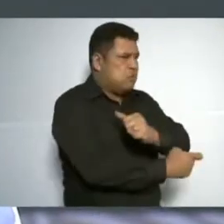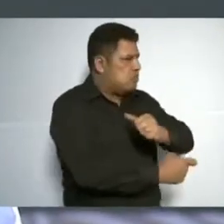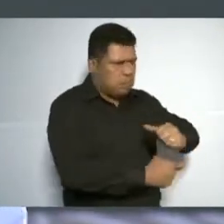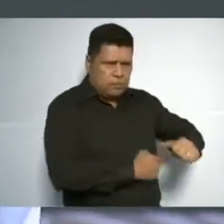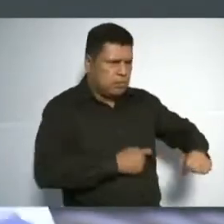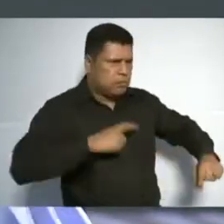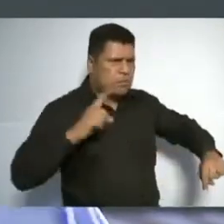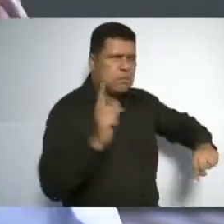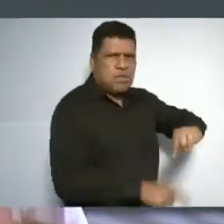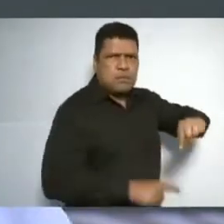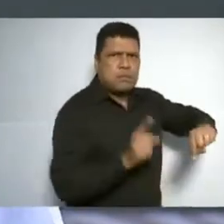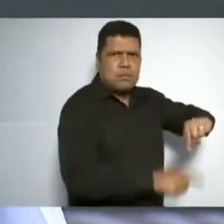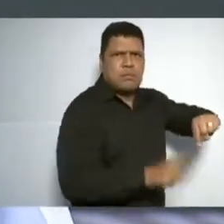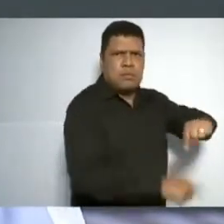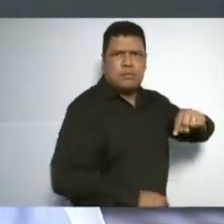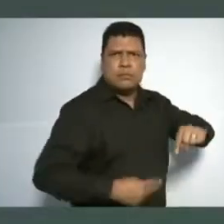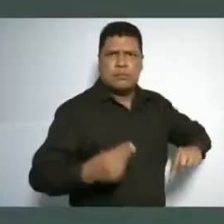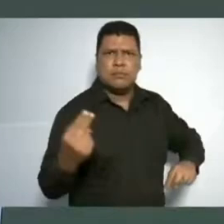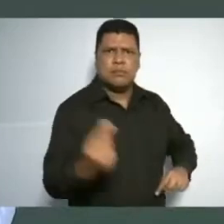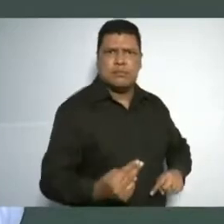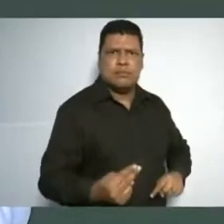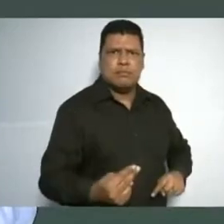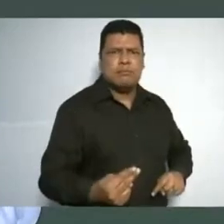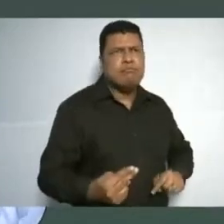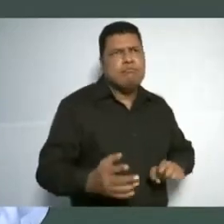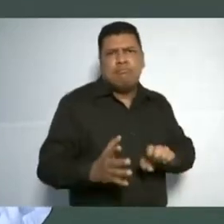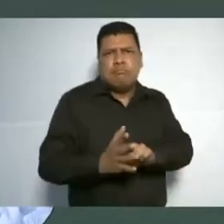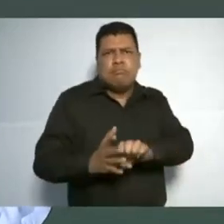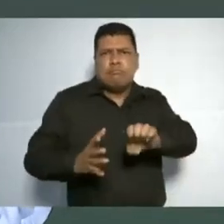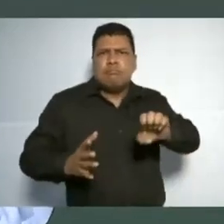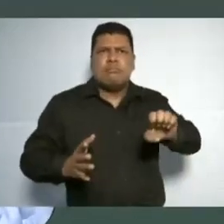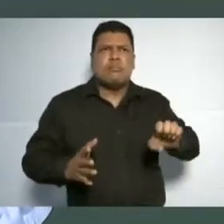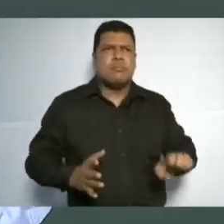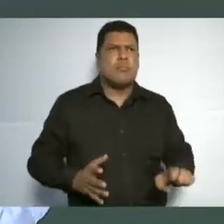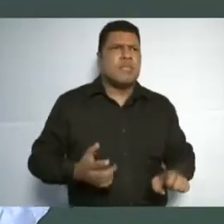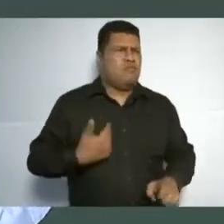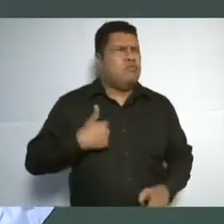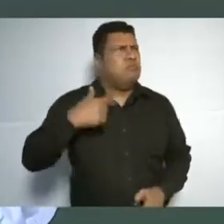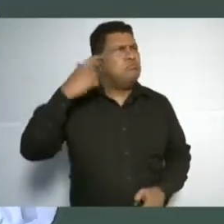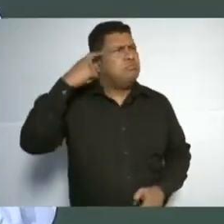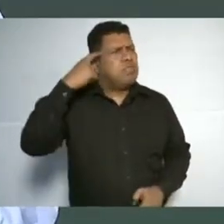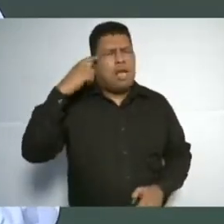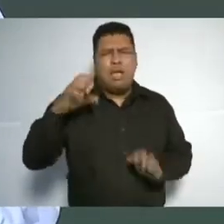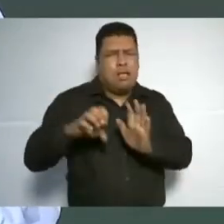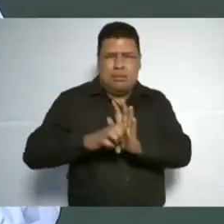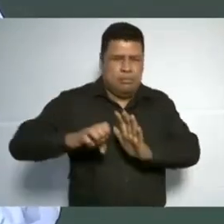Podría poner un ejemplo de más dimensión.